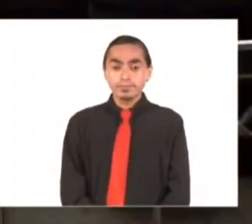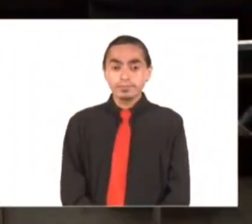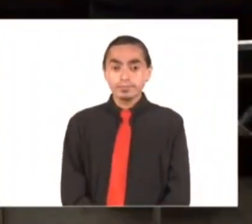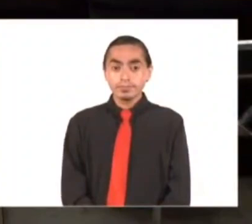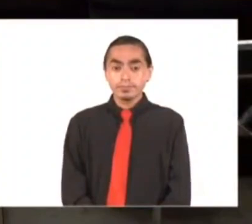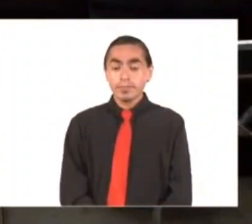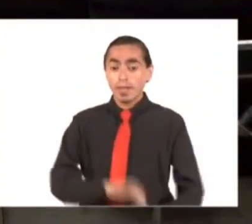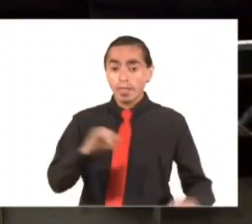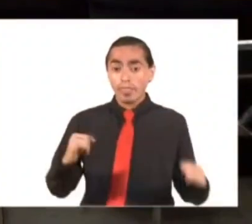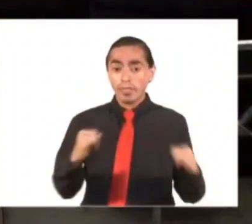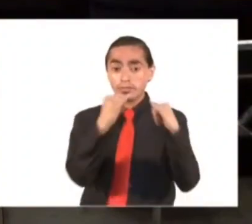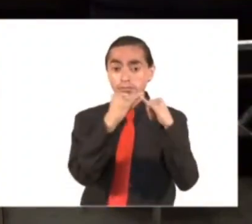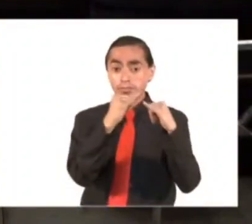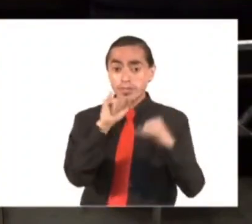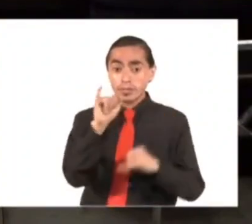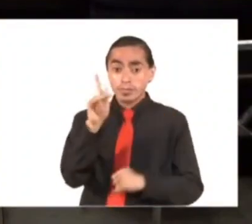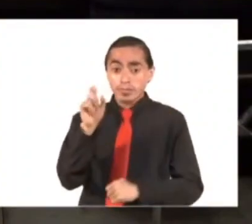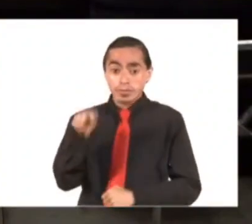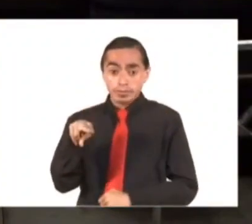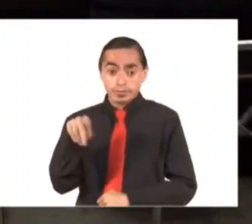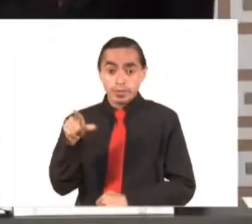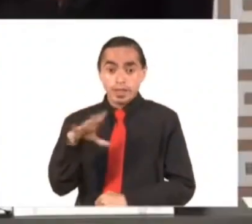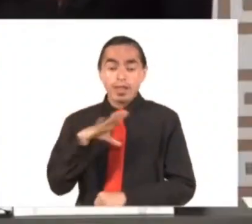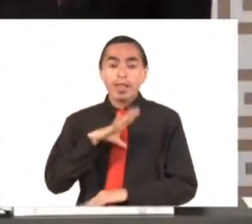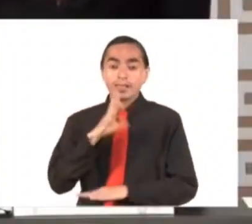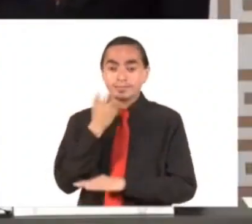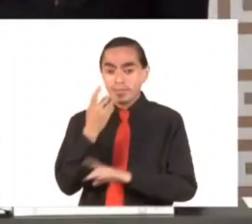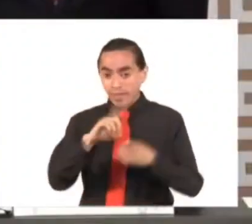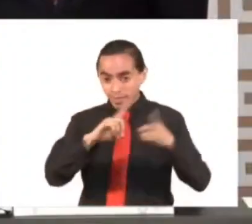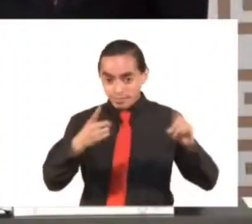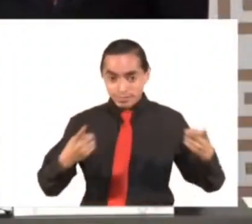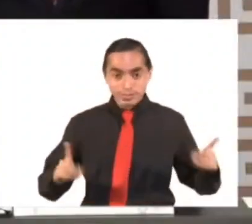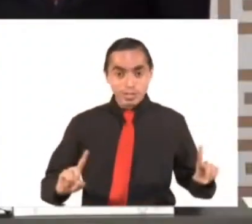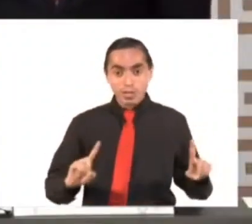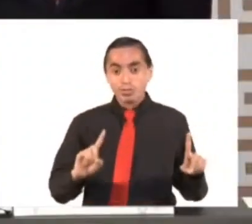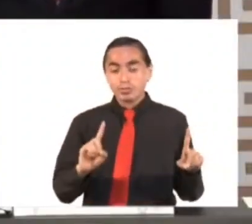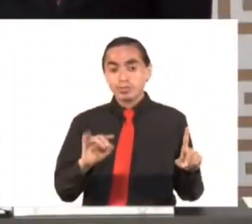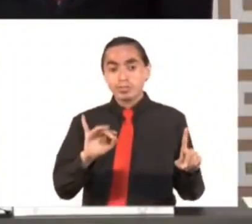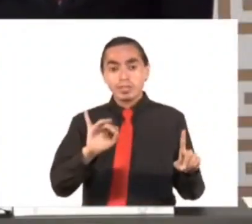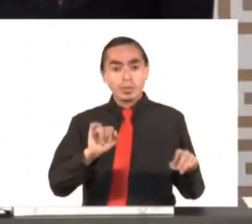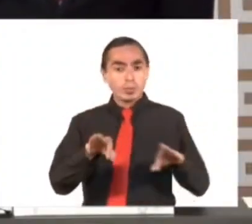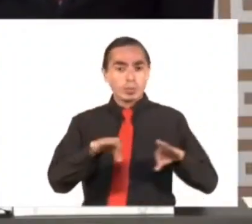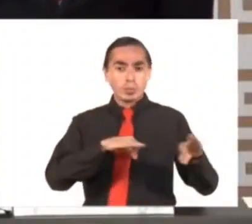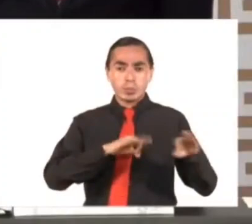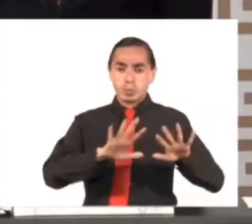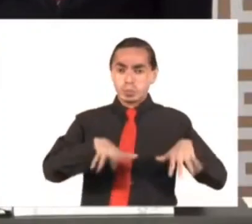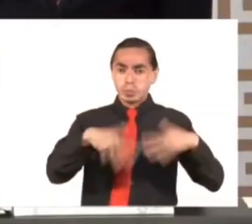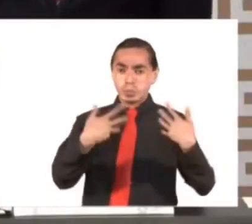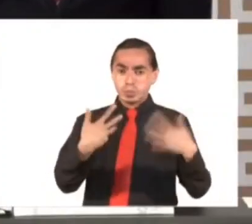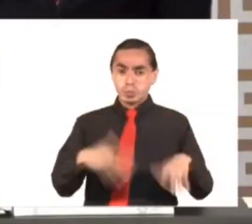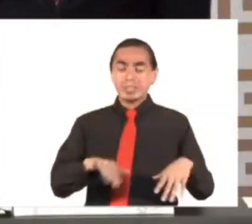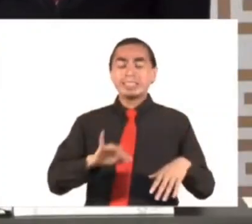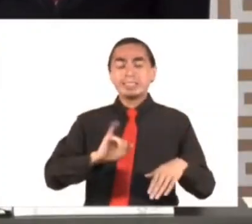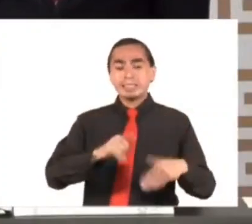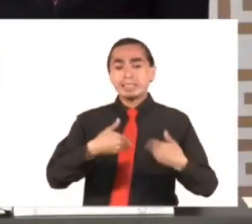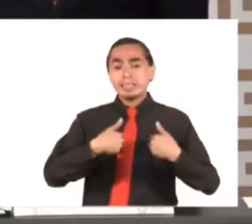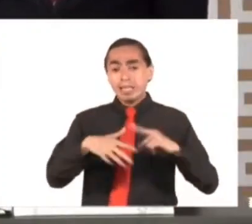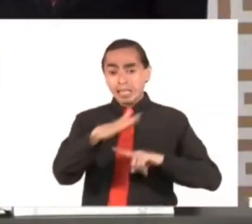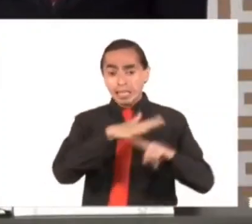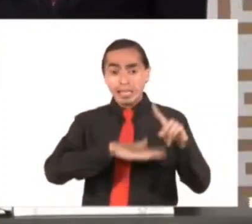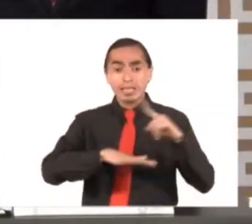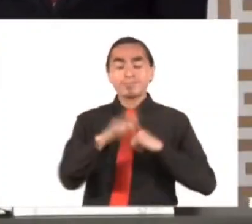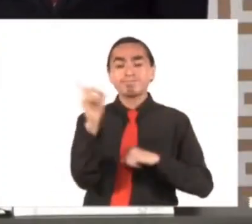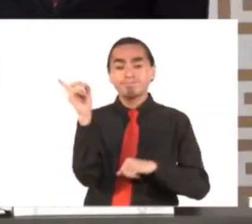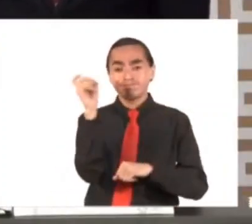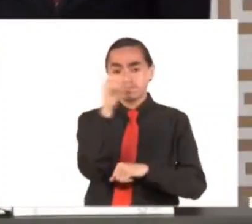a su institución y ha desarrollado, la verdad, un gran trabajo en las difíciles circunstancias